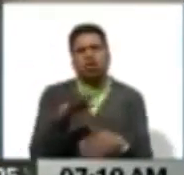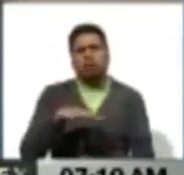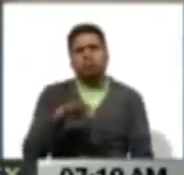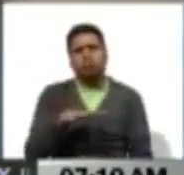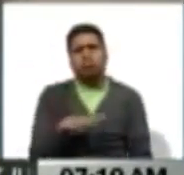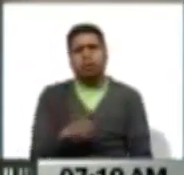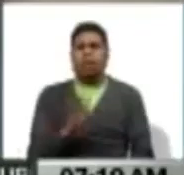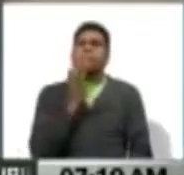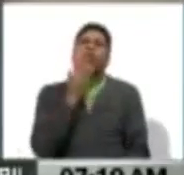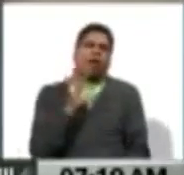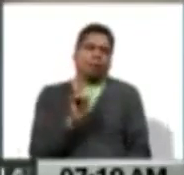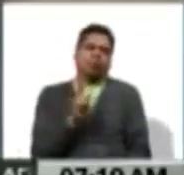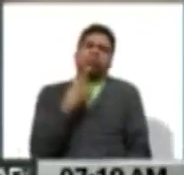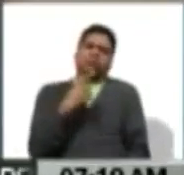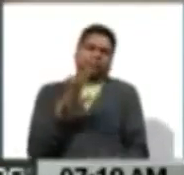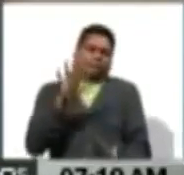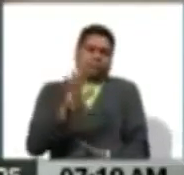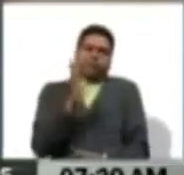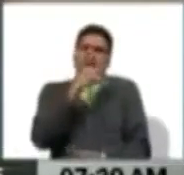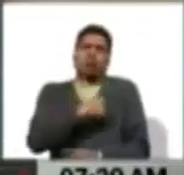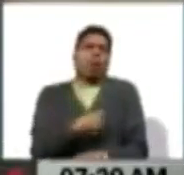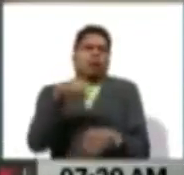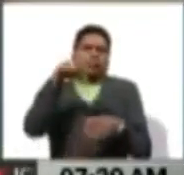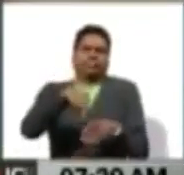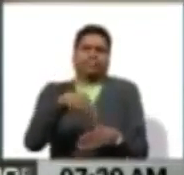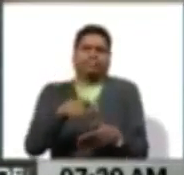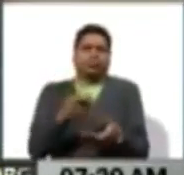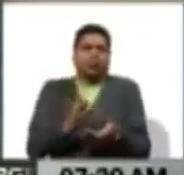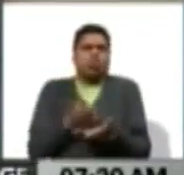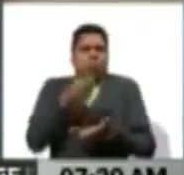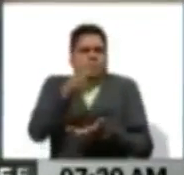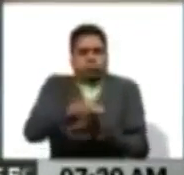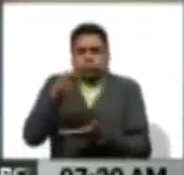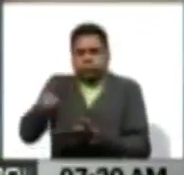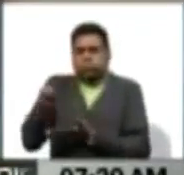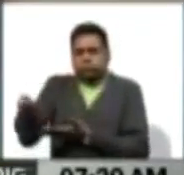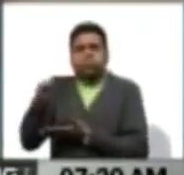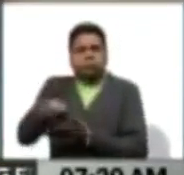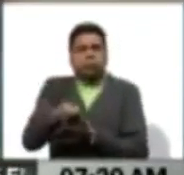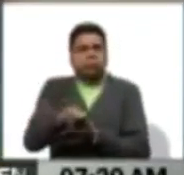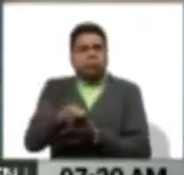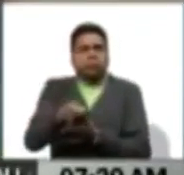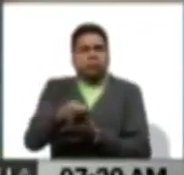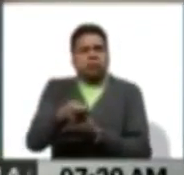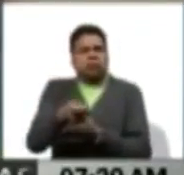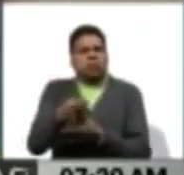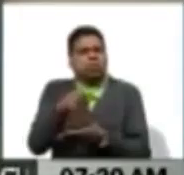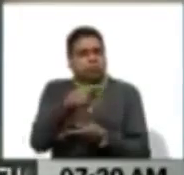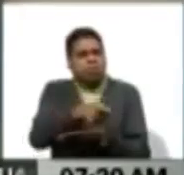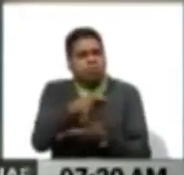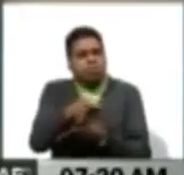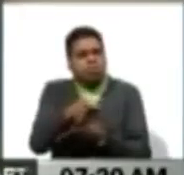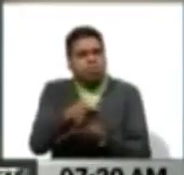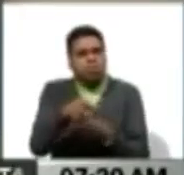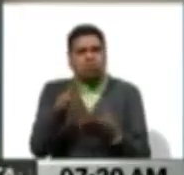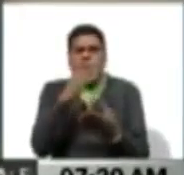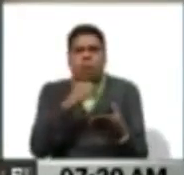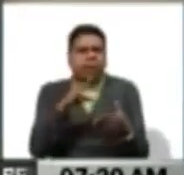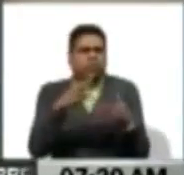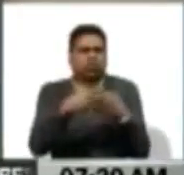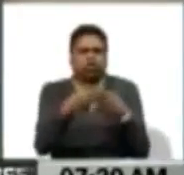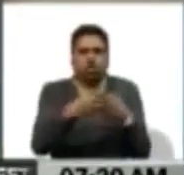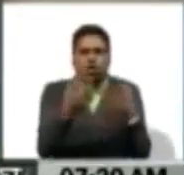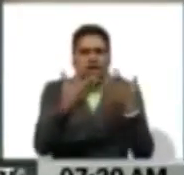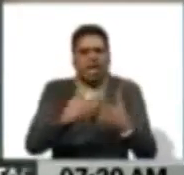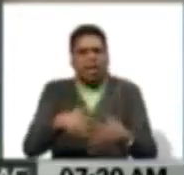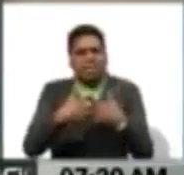no puedes invertir porque no tienes divisa, ¿cómo si tienes divisa para invertir a nivel extranjero, en Estados Unidos, en